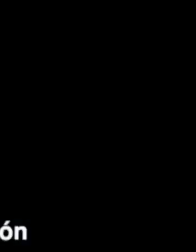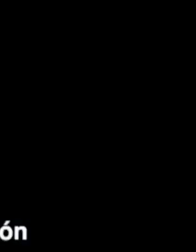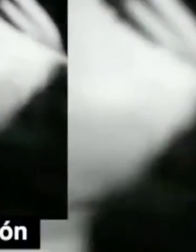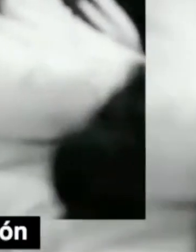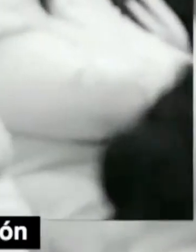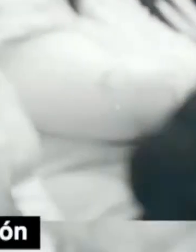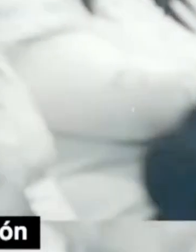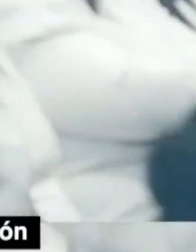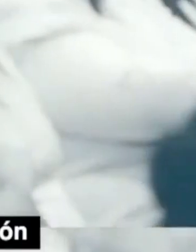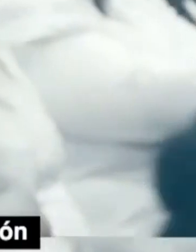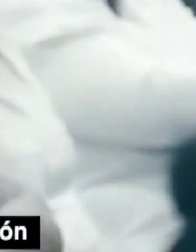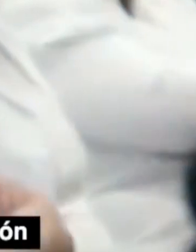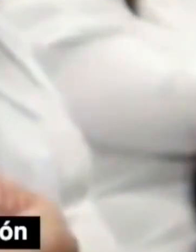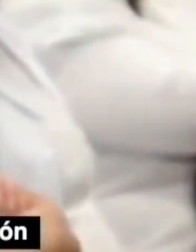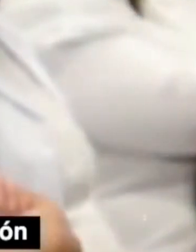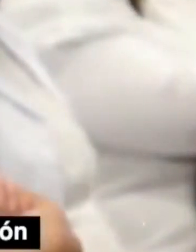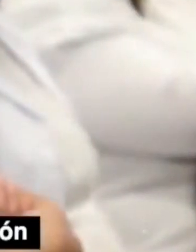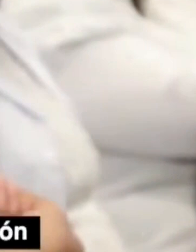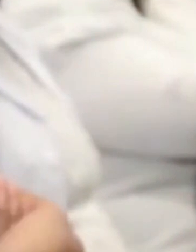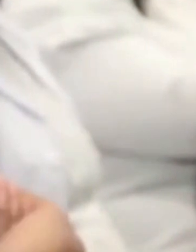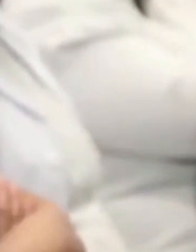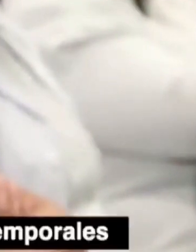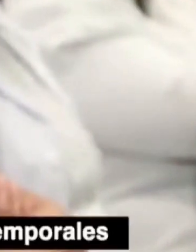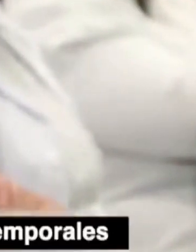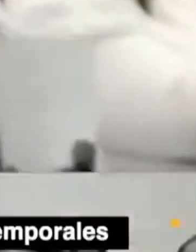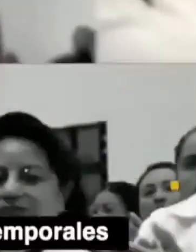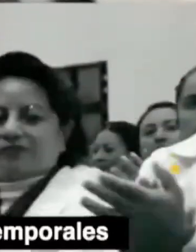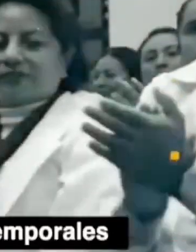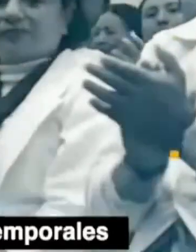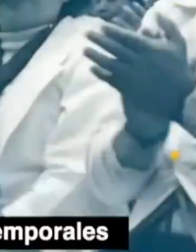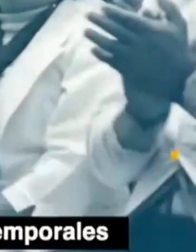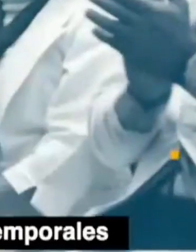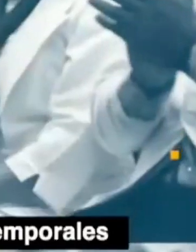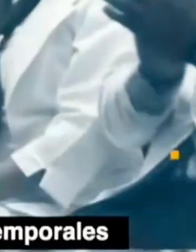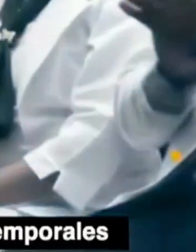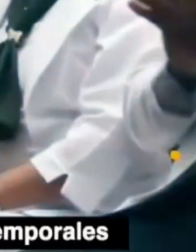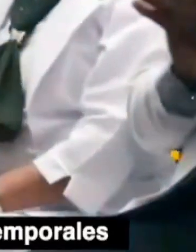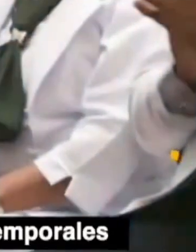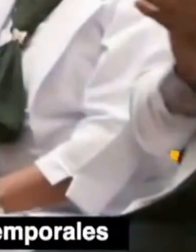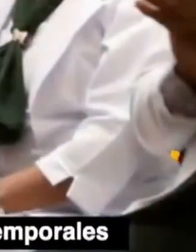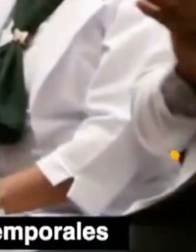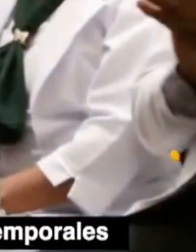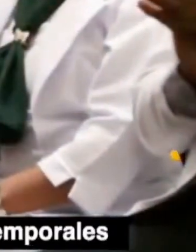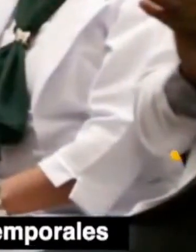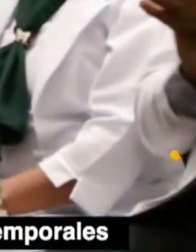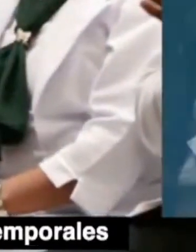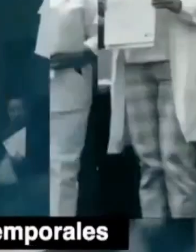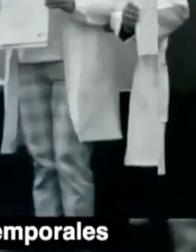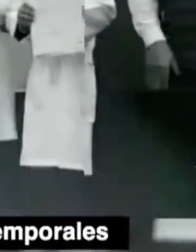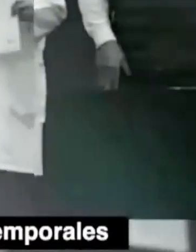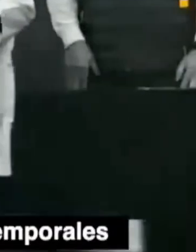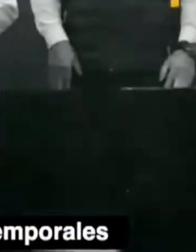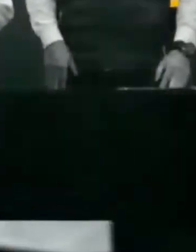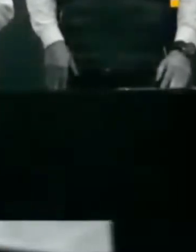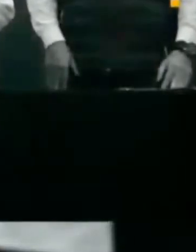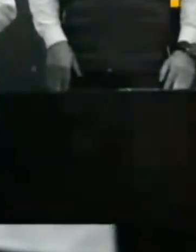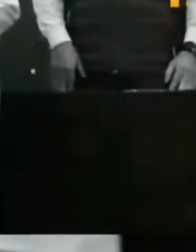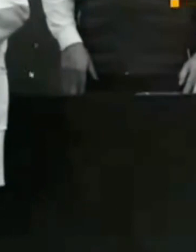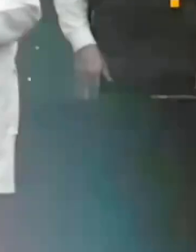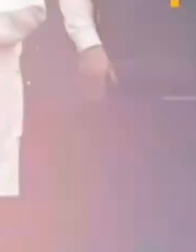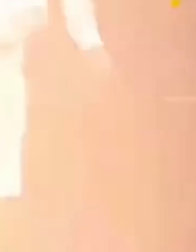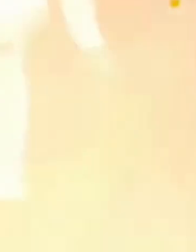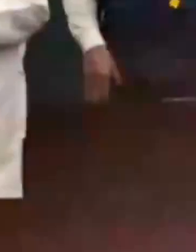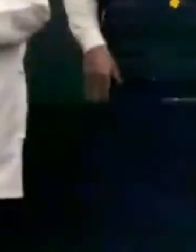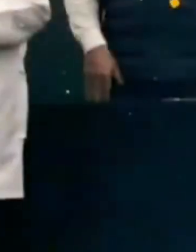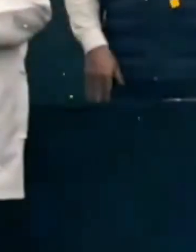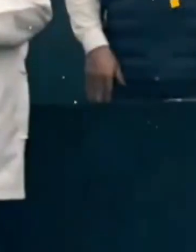Gracias a esto, continúa el proceso de transformación y el personal que llevaba años con contratos precarios o temporales ahora